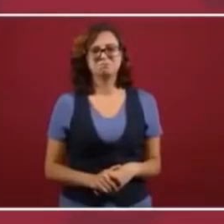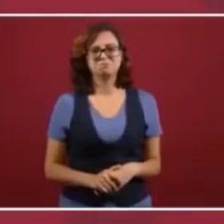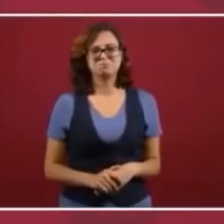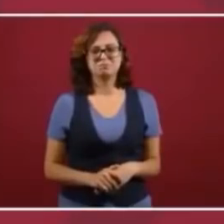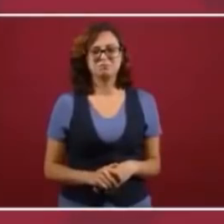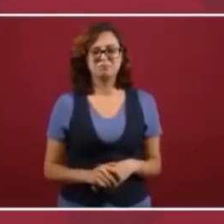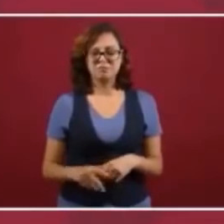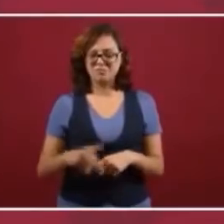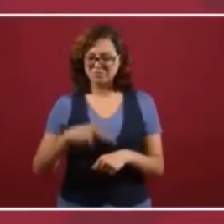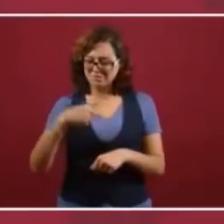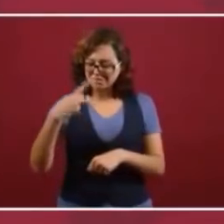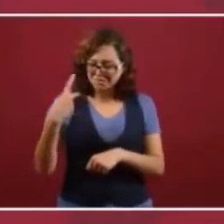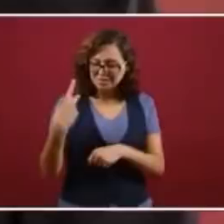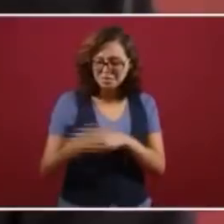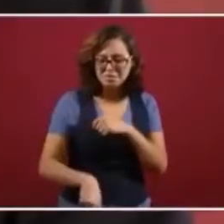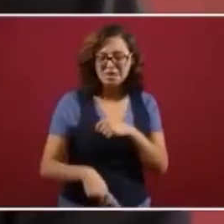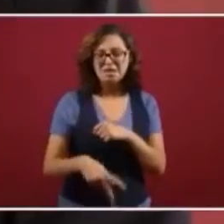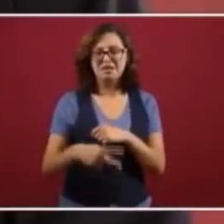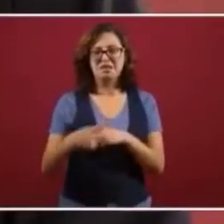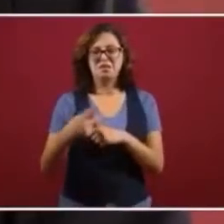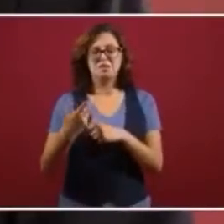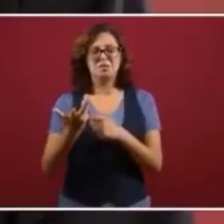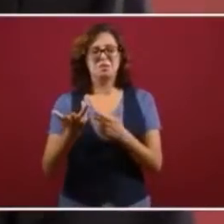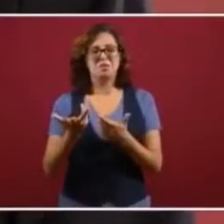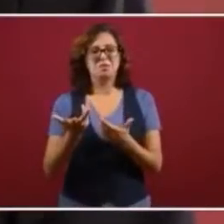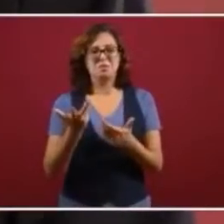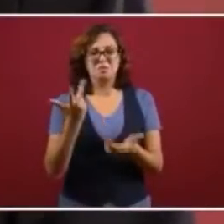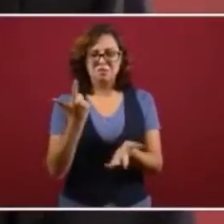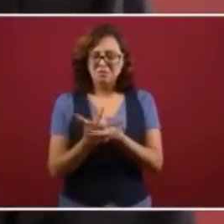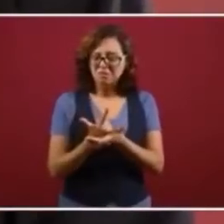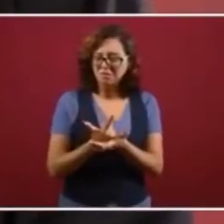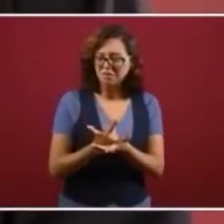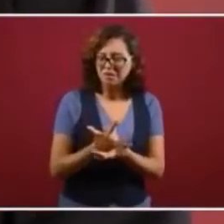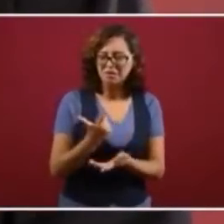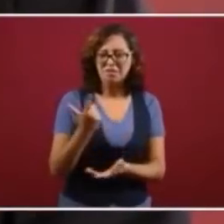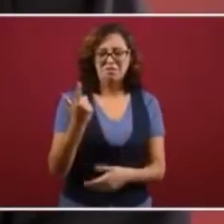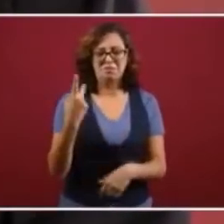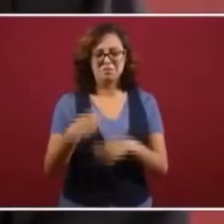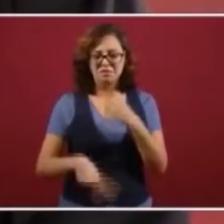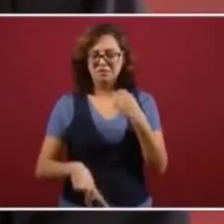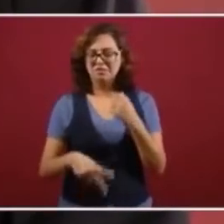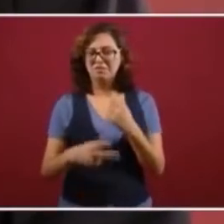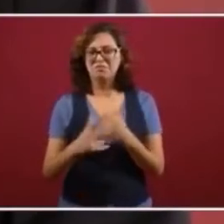la imagen de una institución, de 2